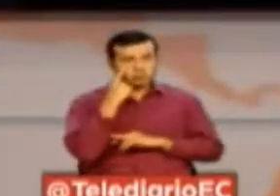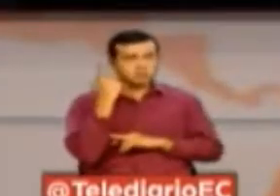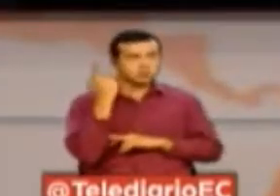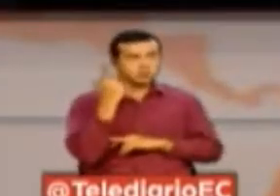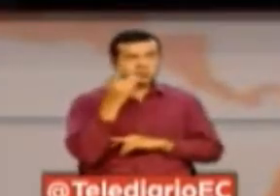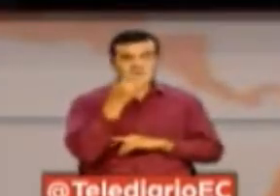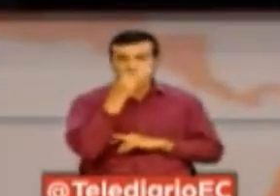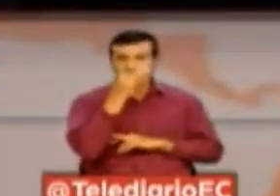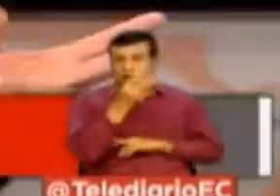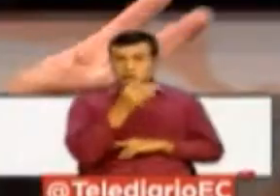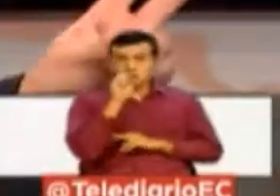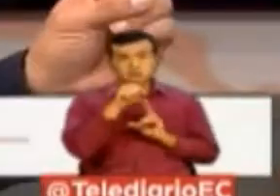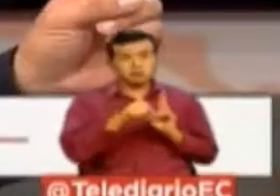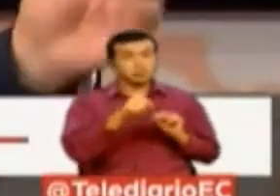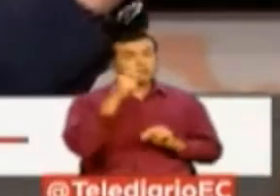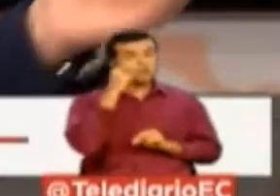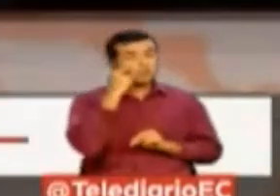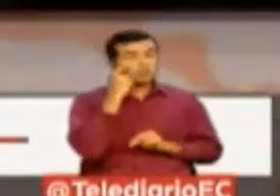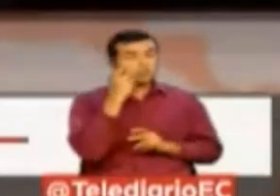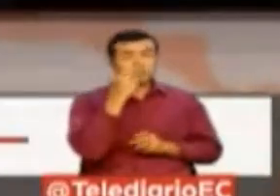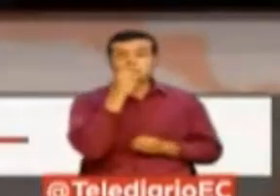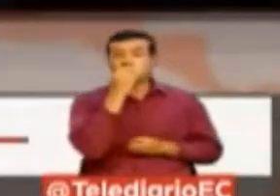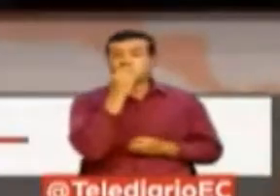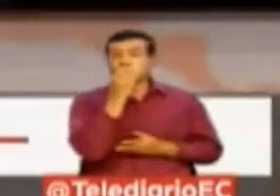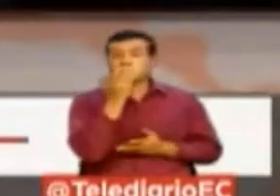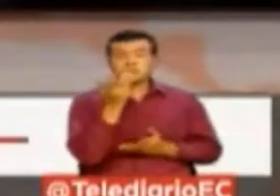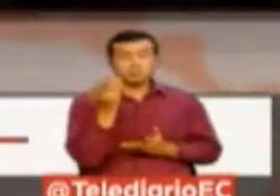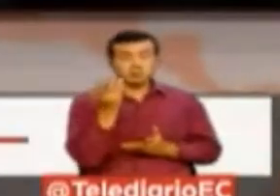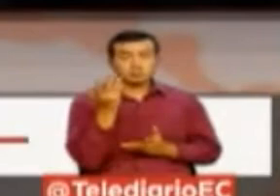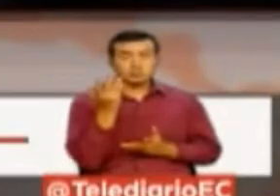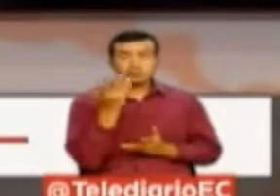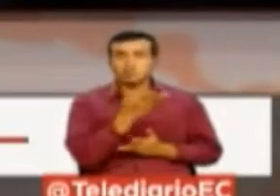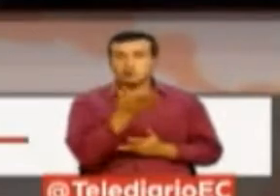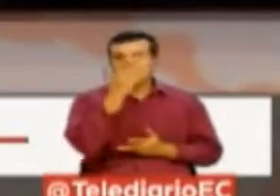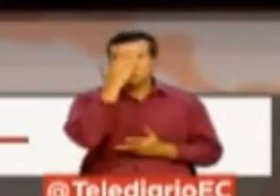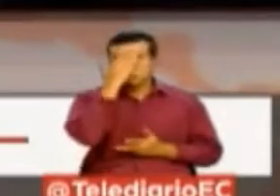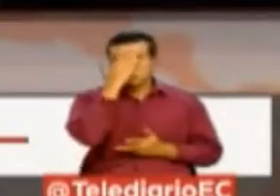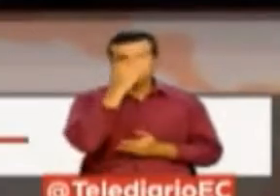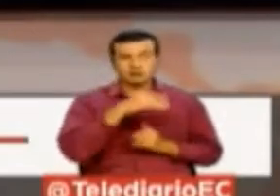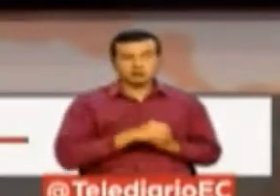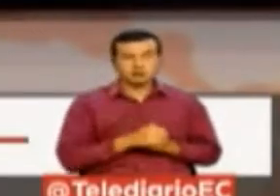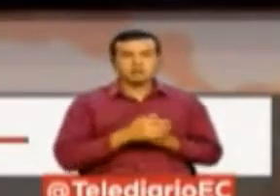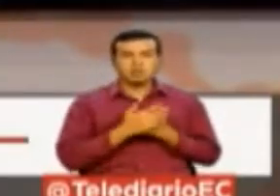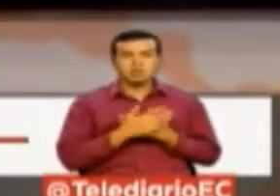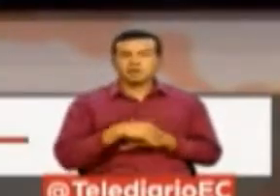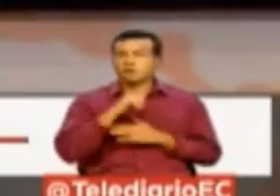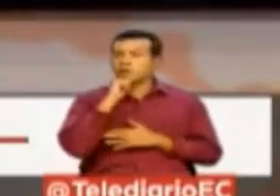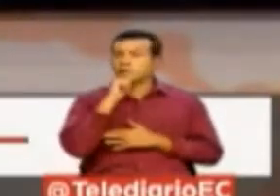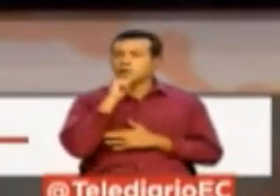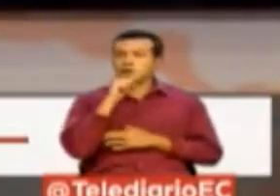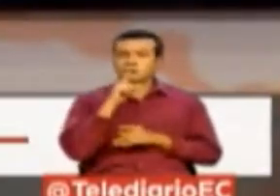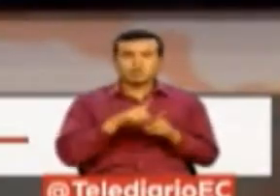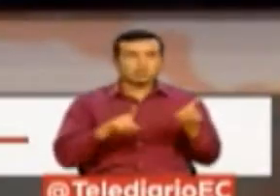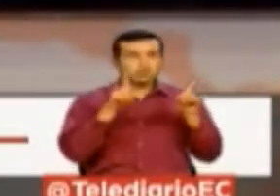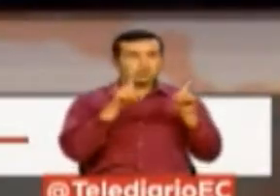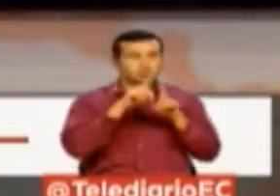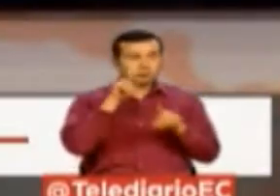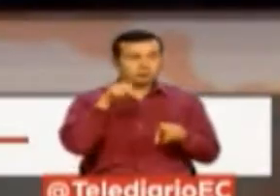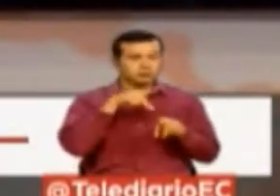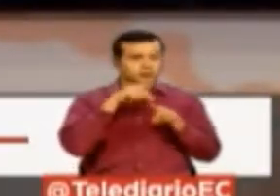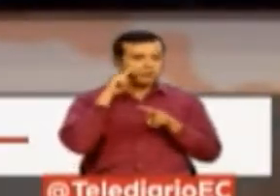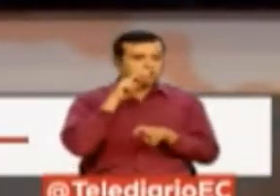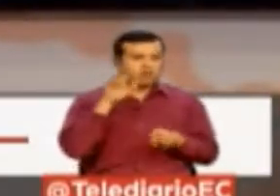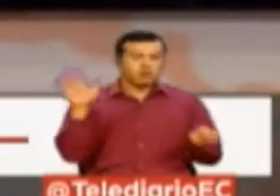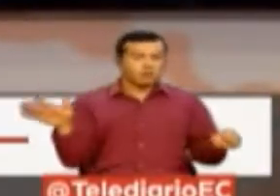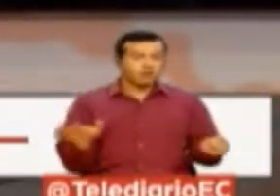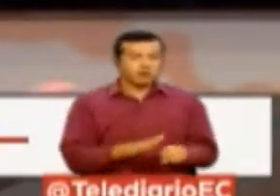es que verdaderamente hubo alguna filtración de información porque imagínense decían eso cuando nosotros todavía no tenemos ni los resultados de la pericia de la